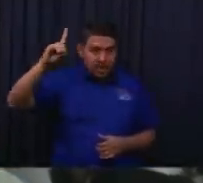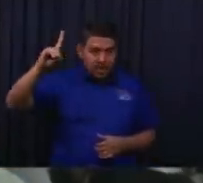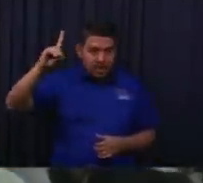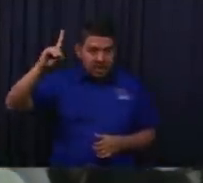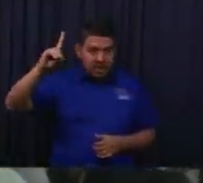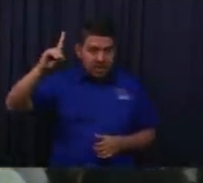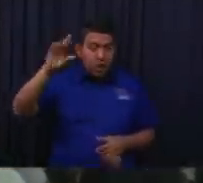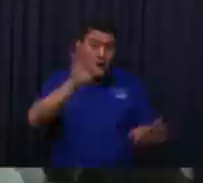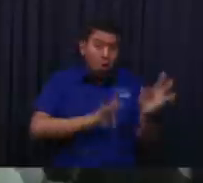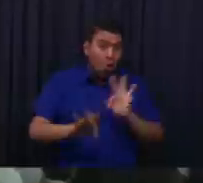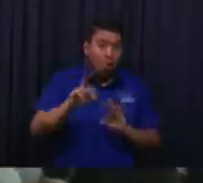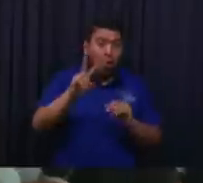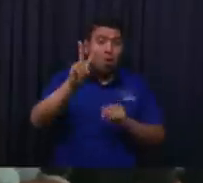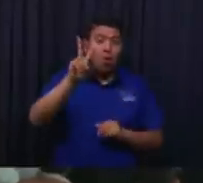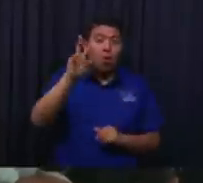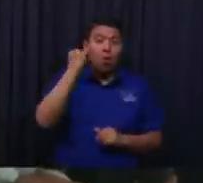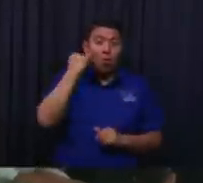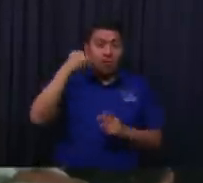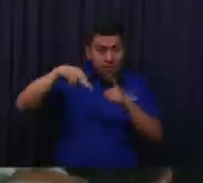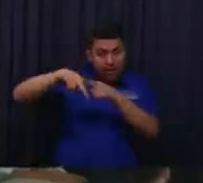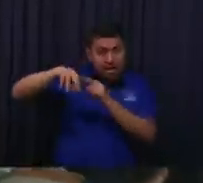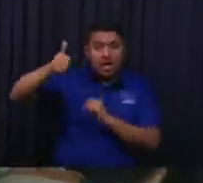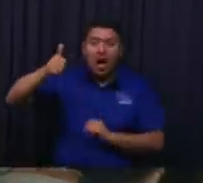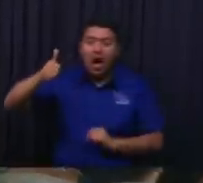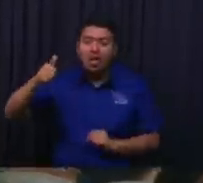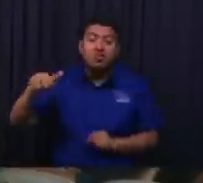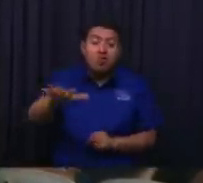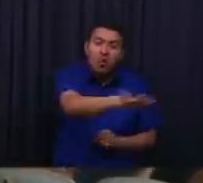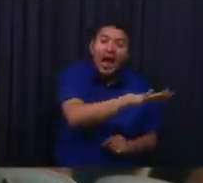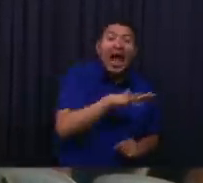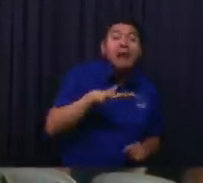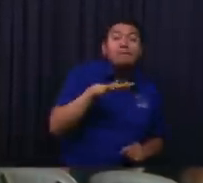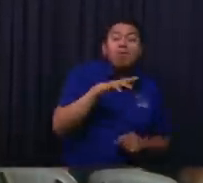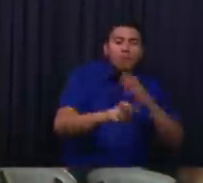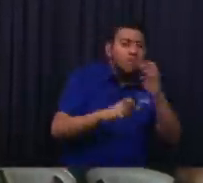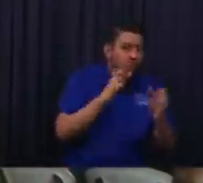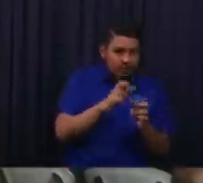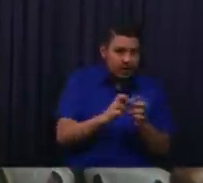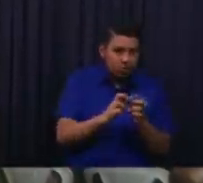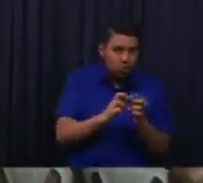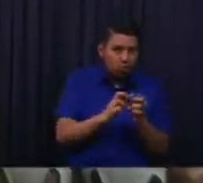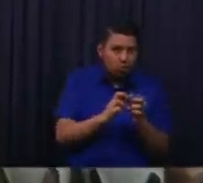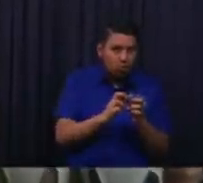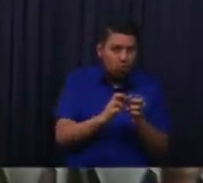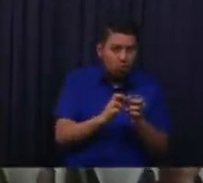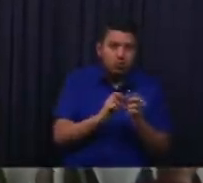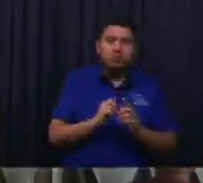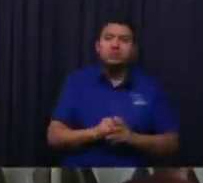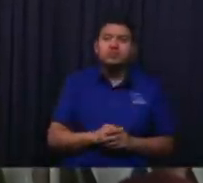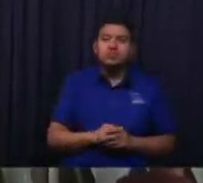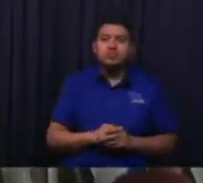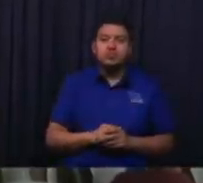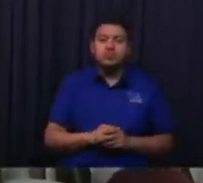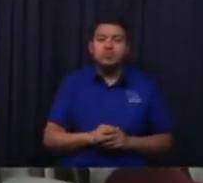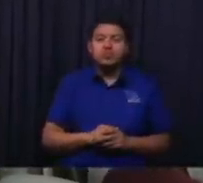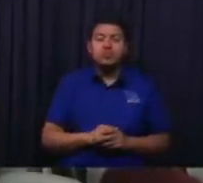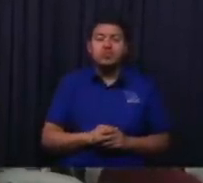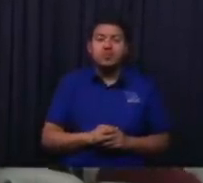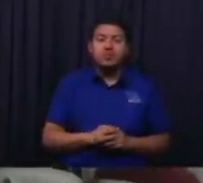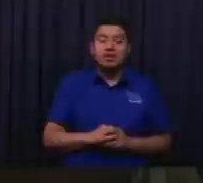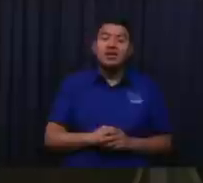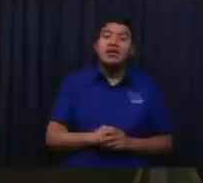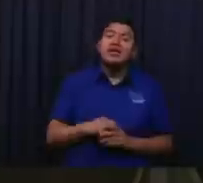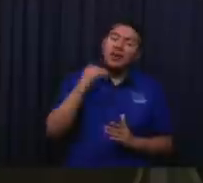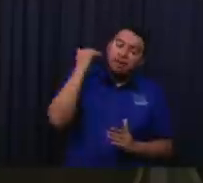sería un pacto que es de un campo perfecto. No que nosotros seamos perfectos, sino que viene de una perfección. Por eso,